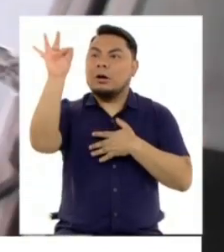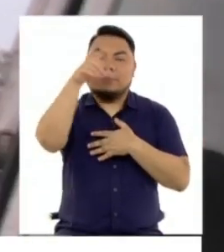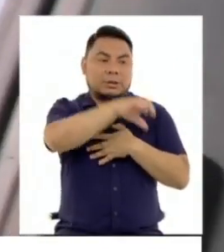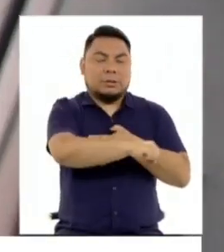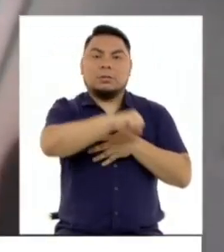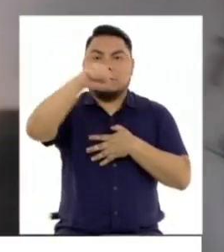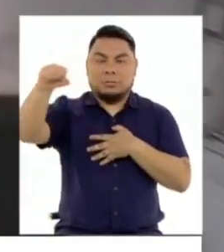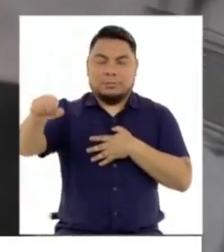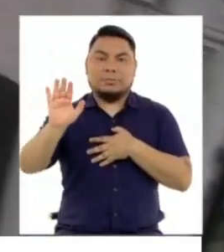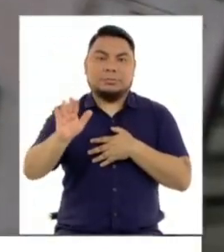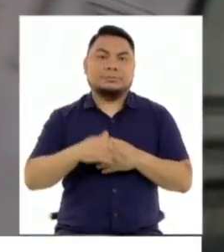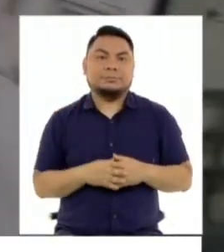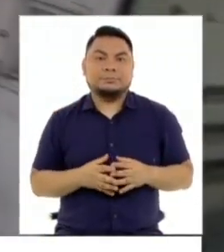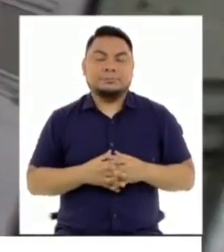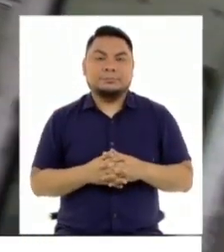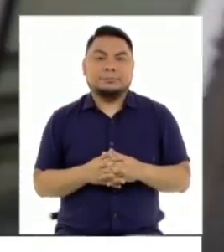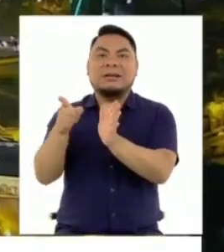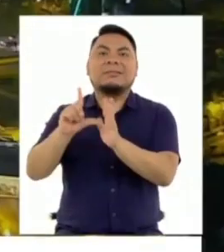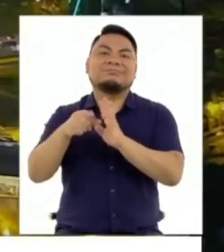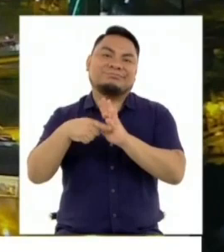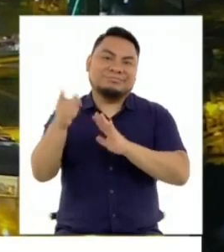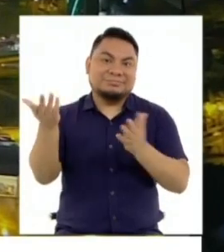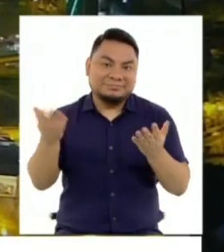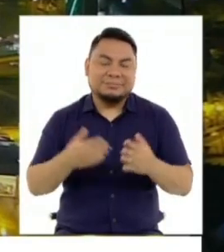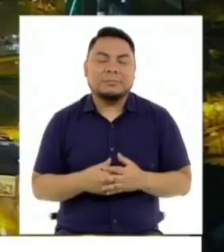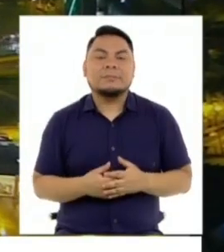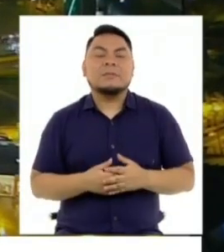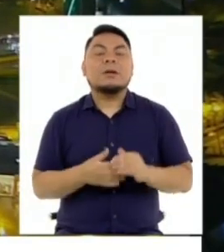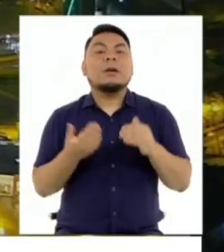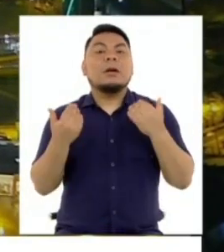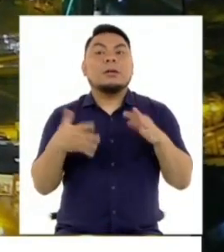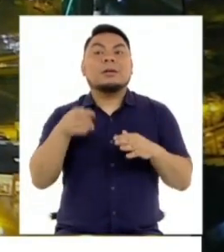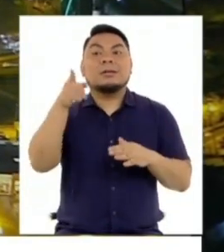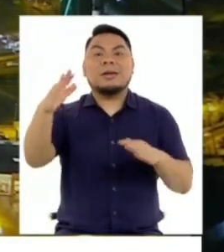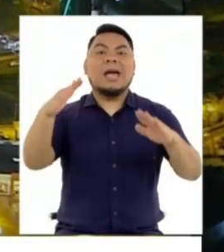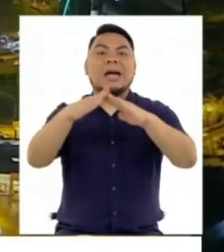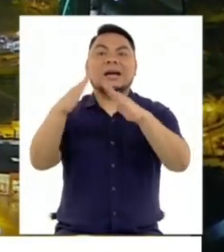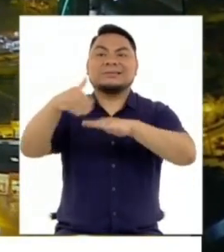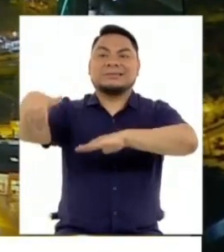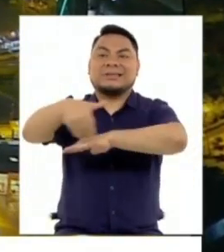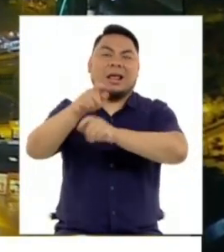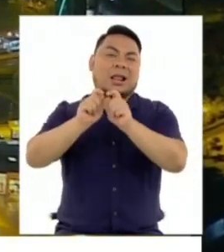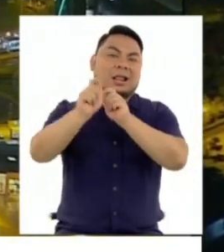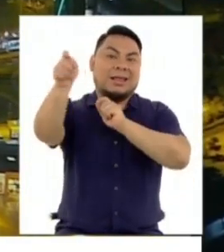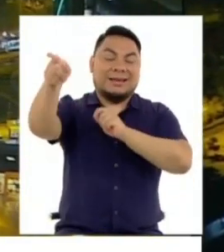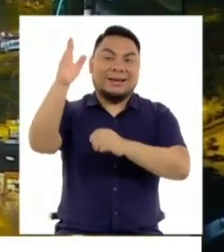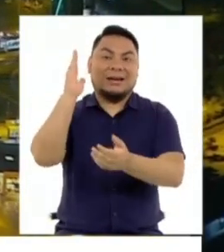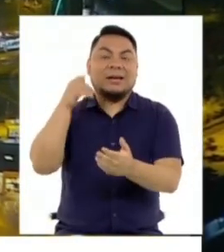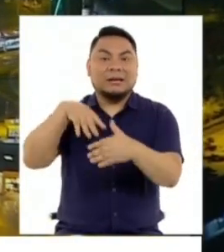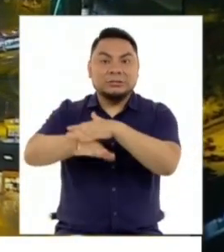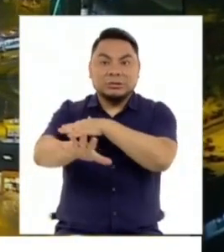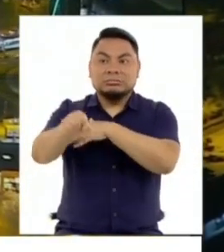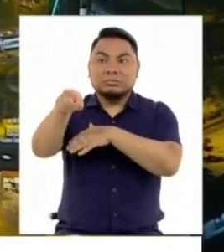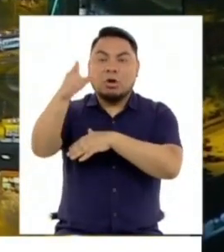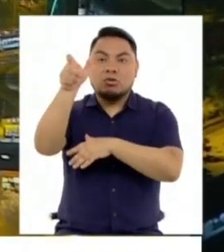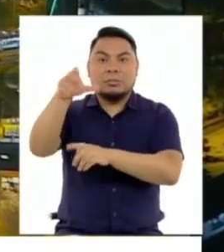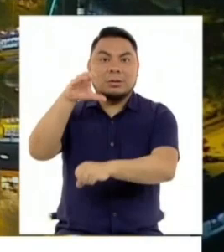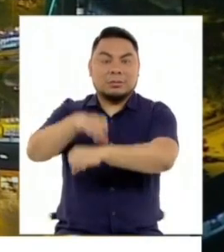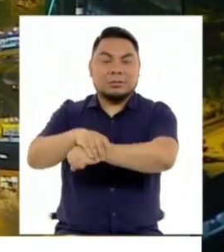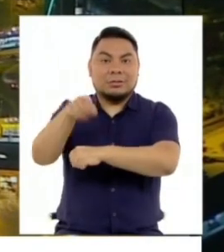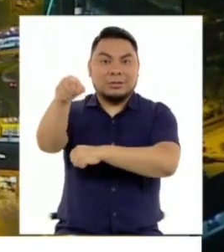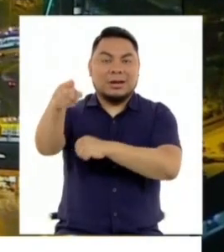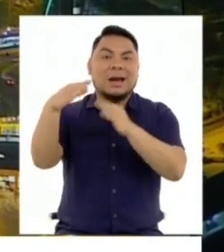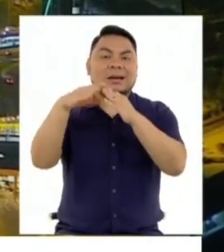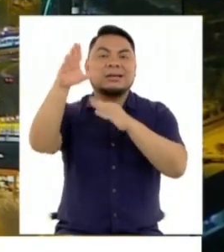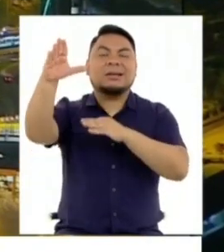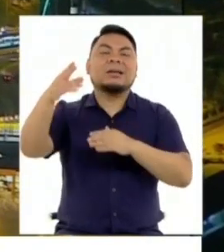del INPE en el Cercado de Lima. Así es, ya que en la casa de Cieneguilla, en donde fue capturado anoche Félix Moreno, no estaba solo. Con